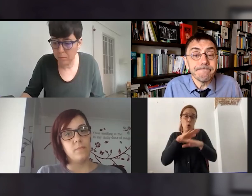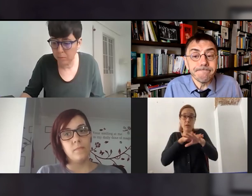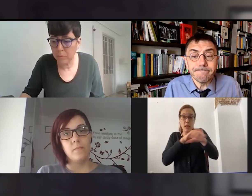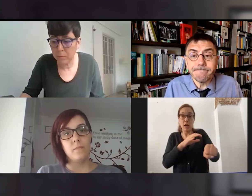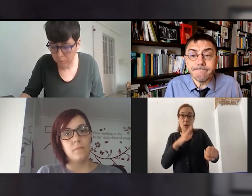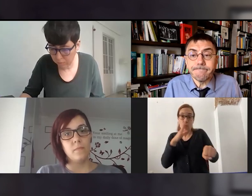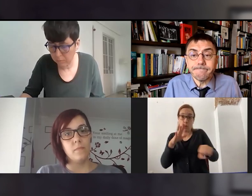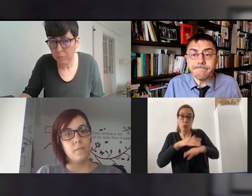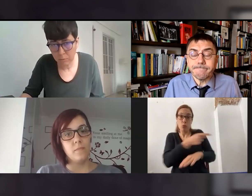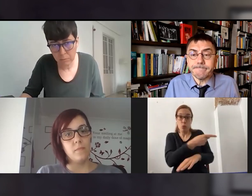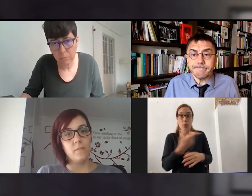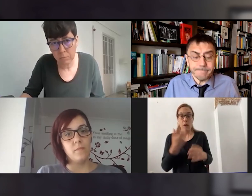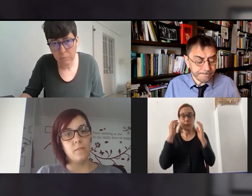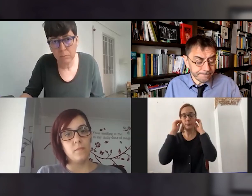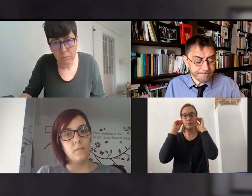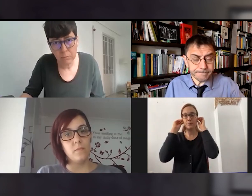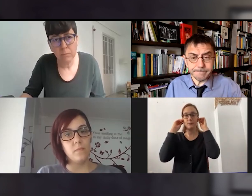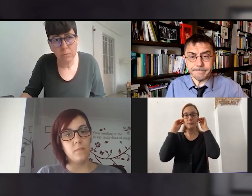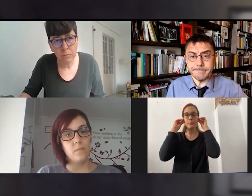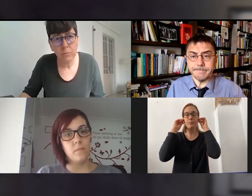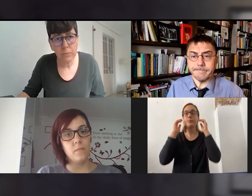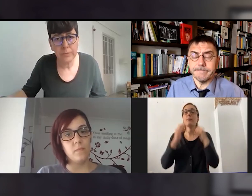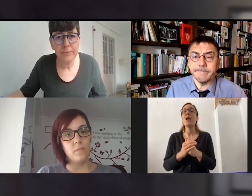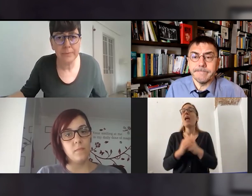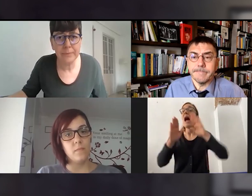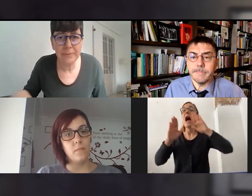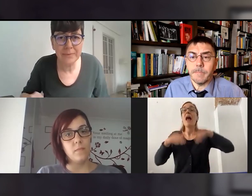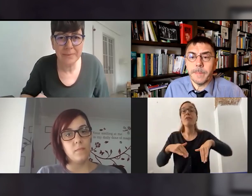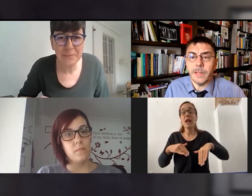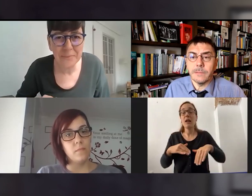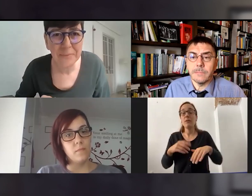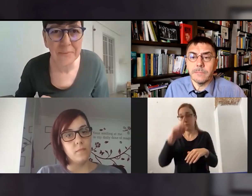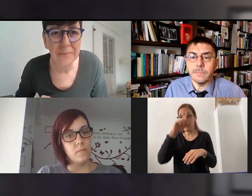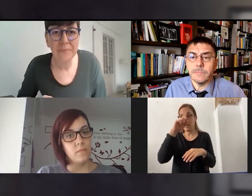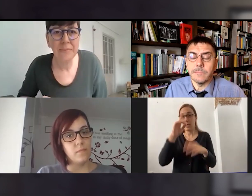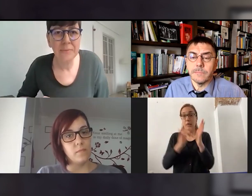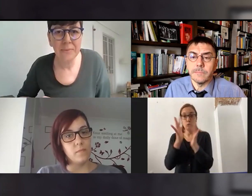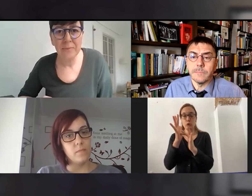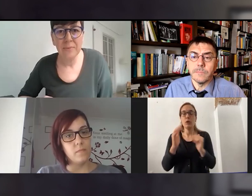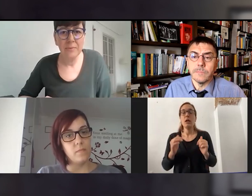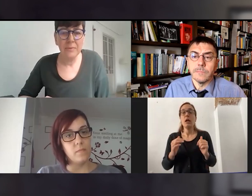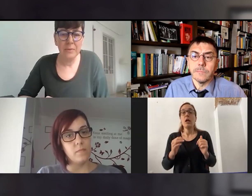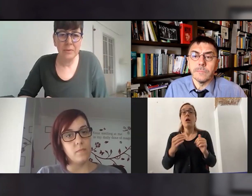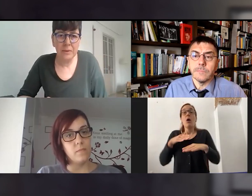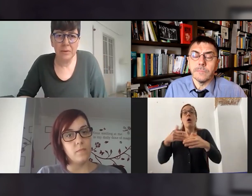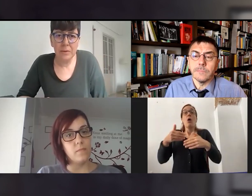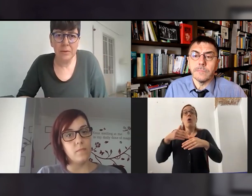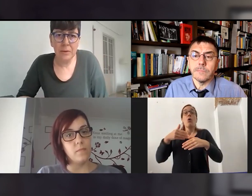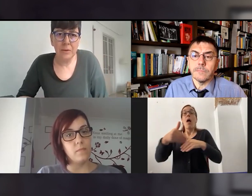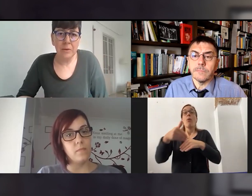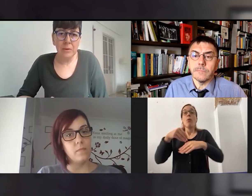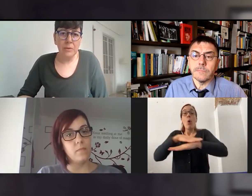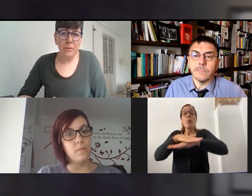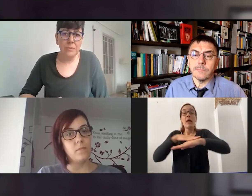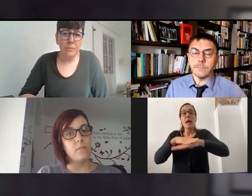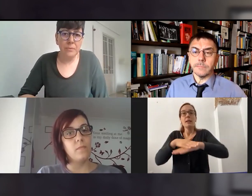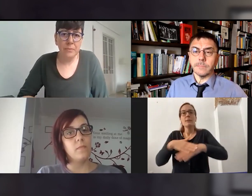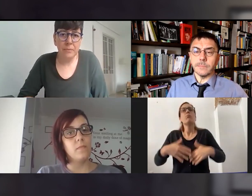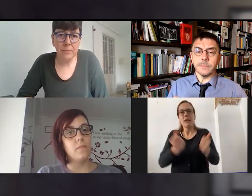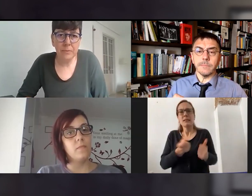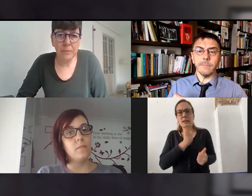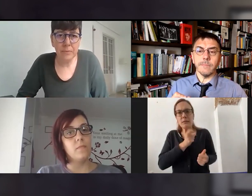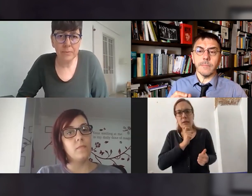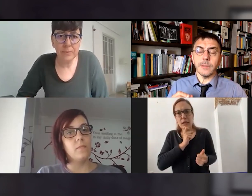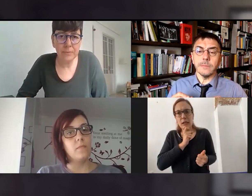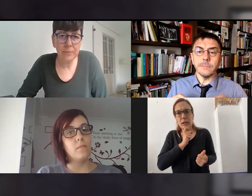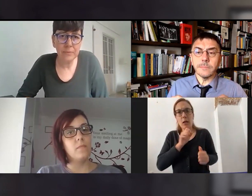Al final, Juan Carlos, cuando está gobernando todo es más difícil, pero también todo es más bonito. Creo que ahora tenemos una oportunidad